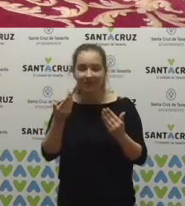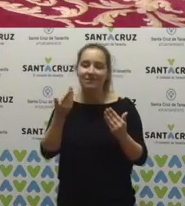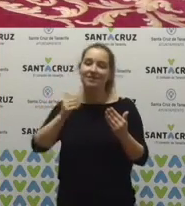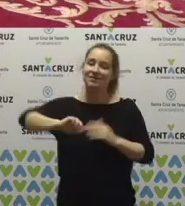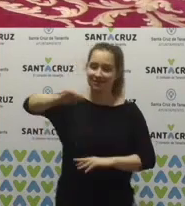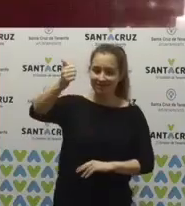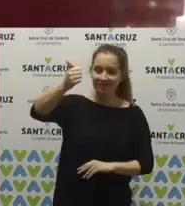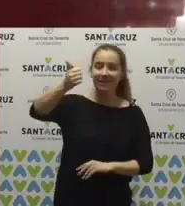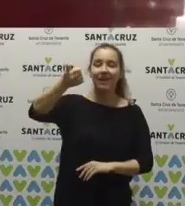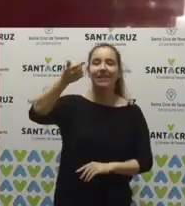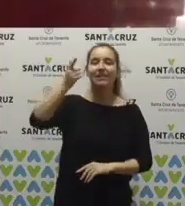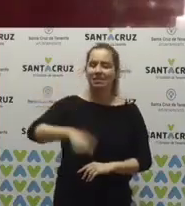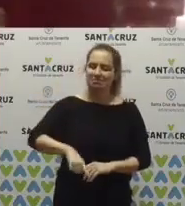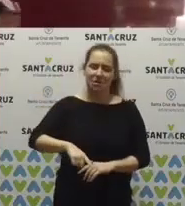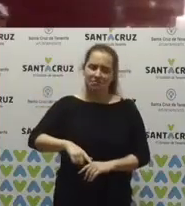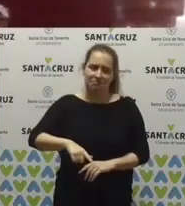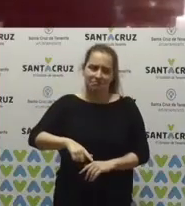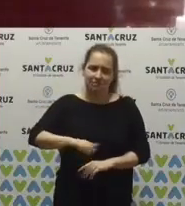aprobó por unanimidad